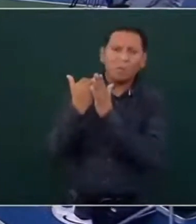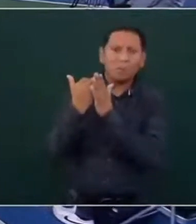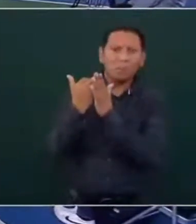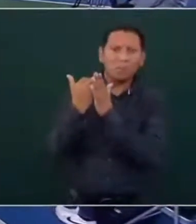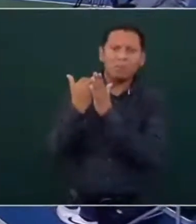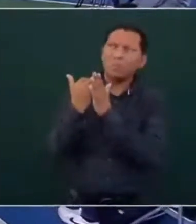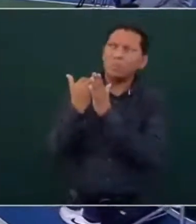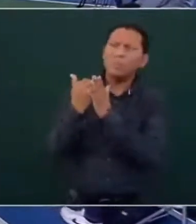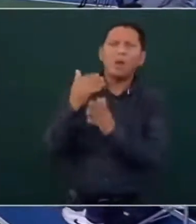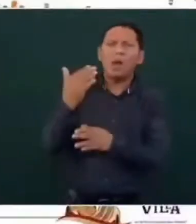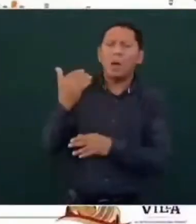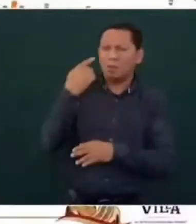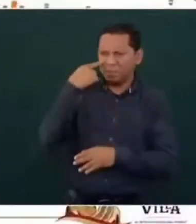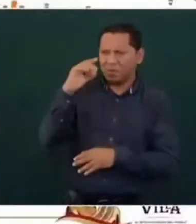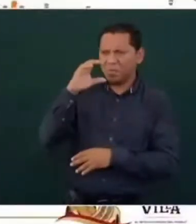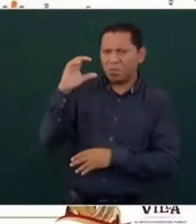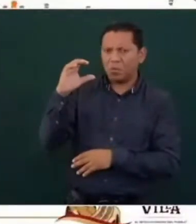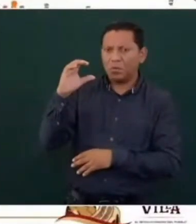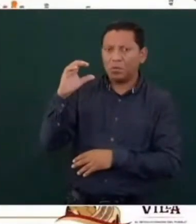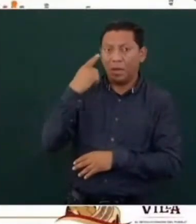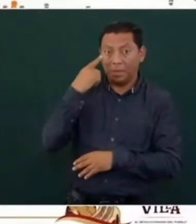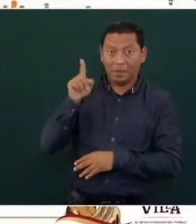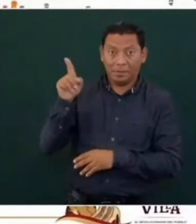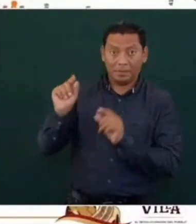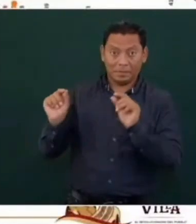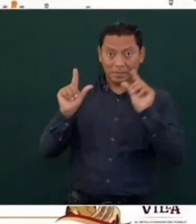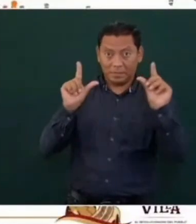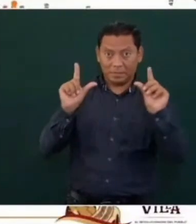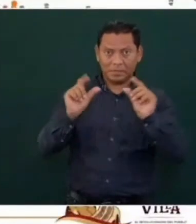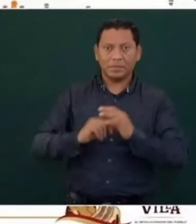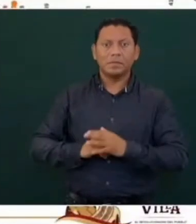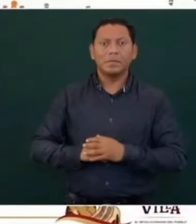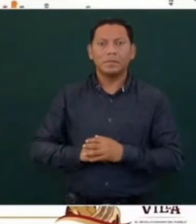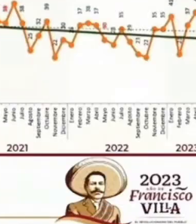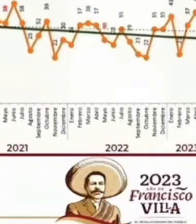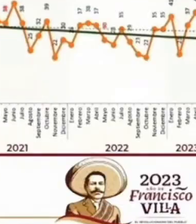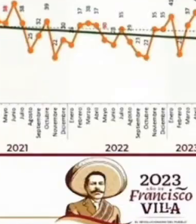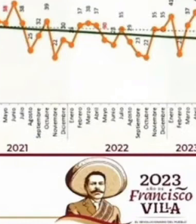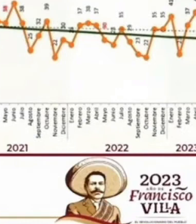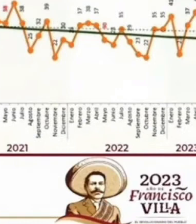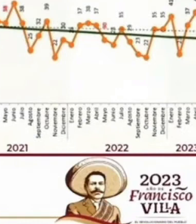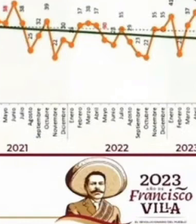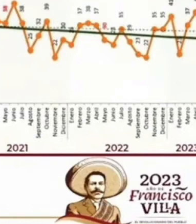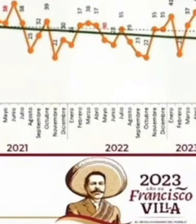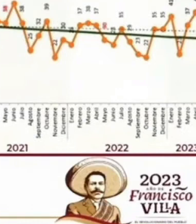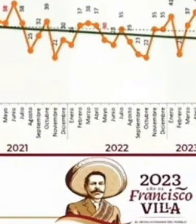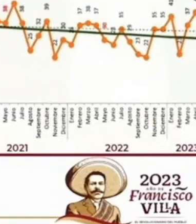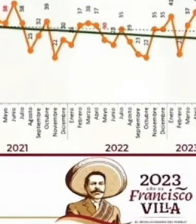¿Por qué no pones la gráfica de cómo está Chiapas en lo nacional?